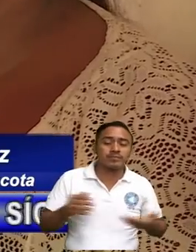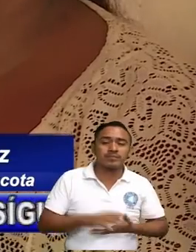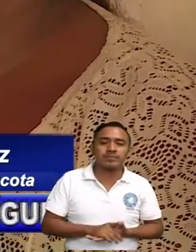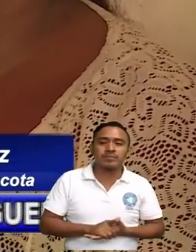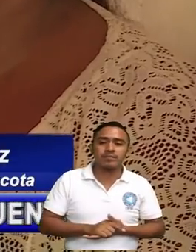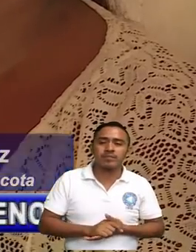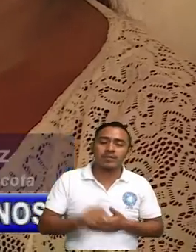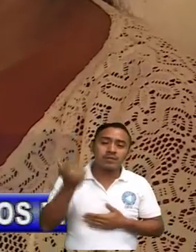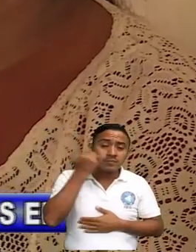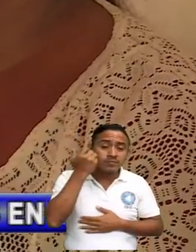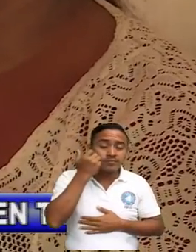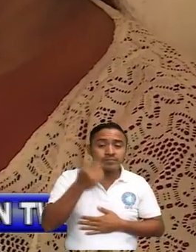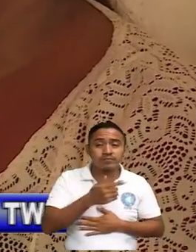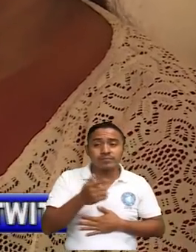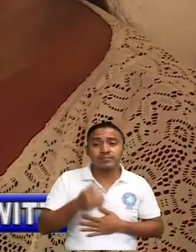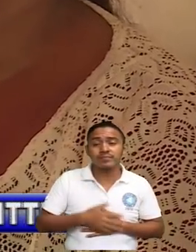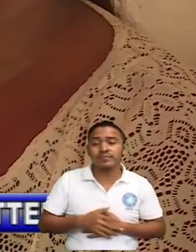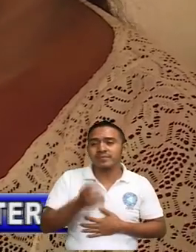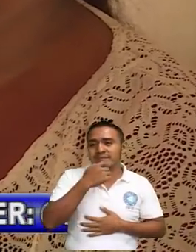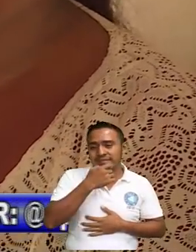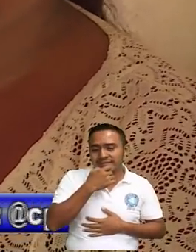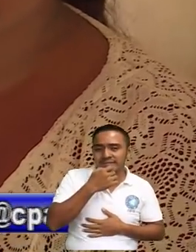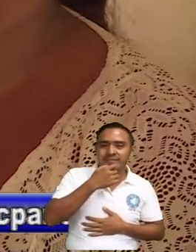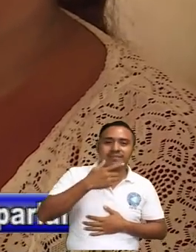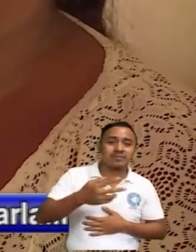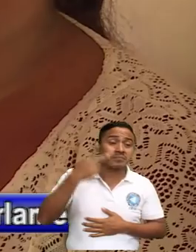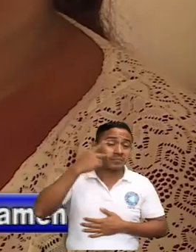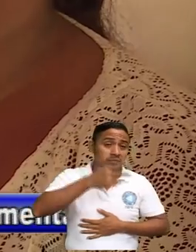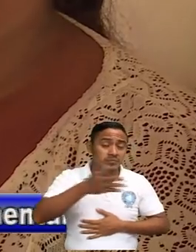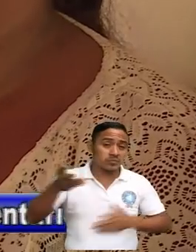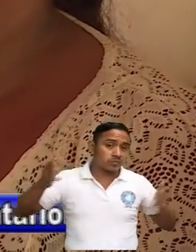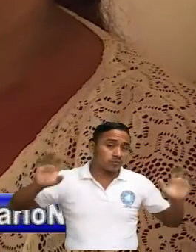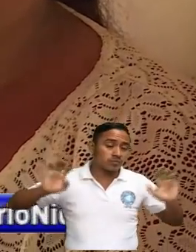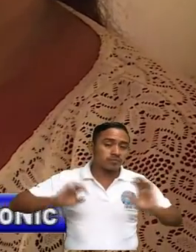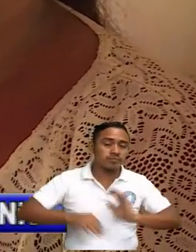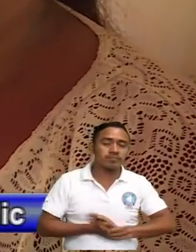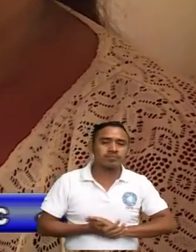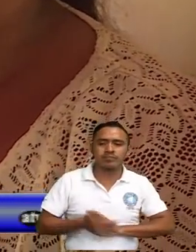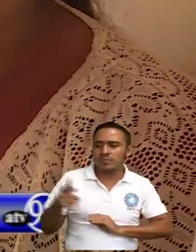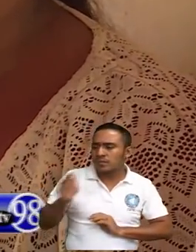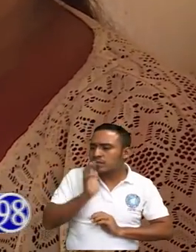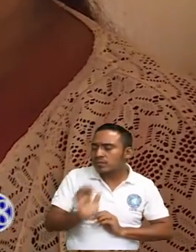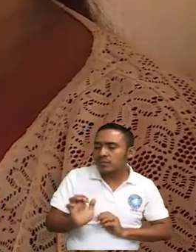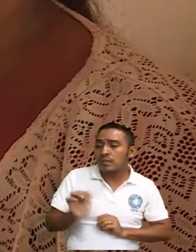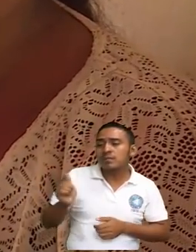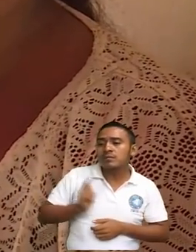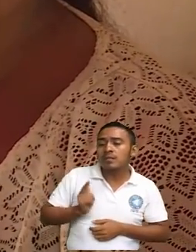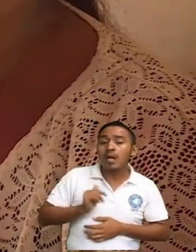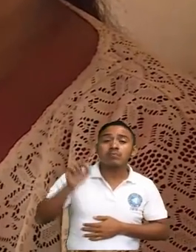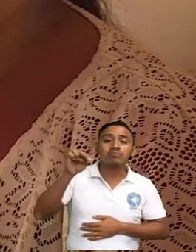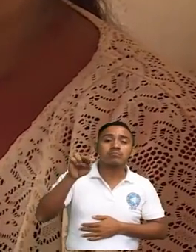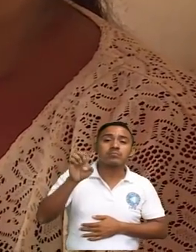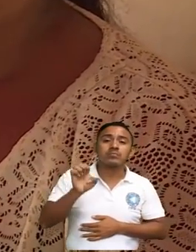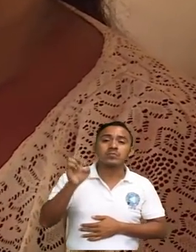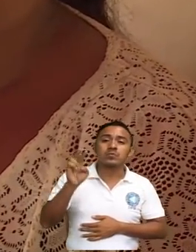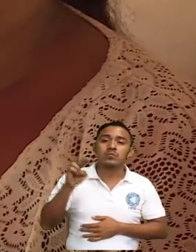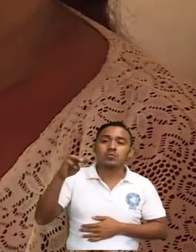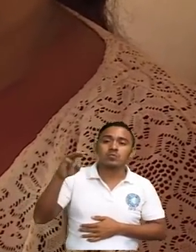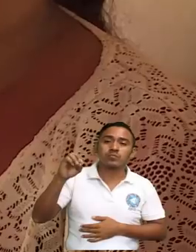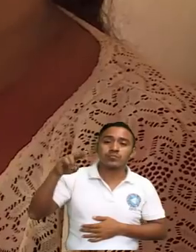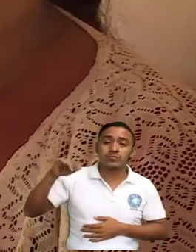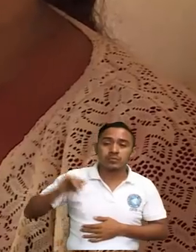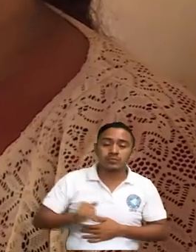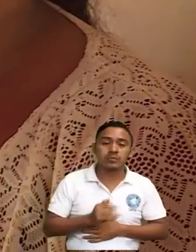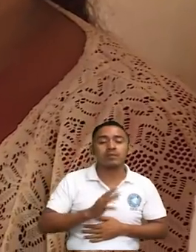saben, la enfermedad, porque se ríen y ellos ven todo esto. ¿Qué tiene la niña? Neumonía. Neumonía. Y